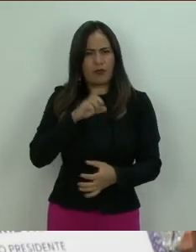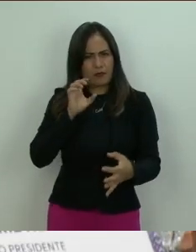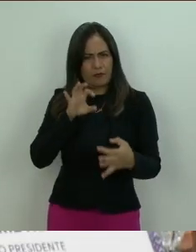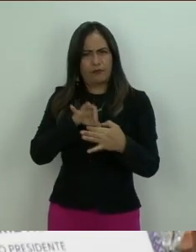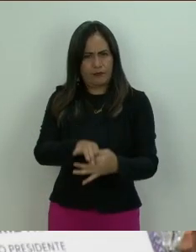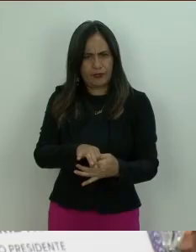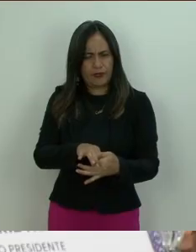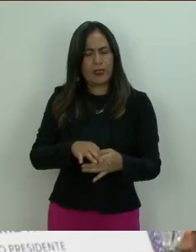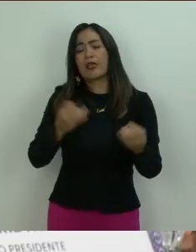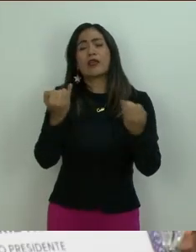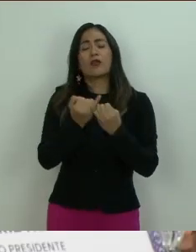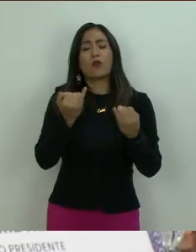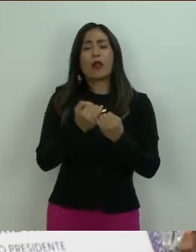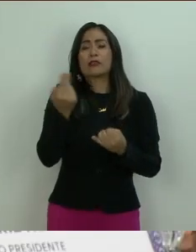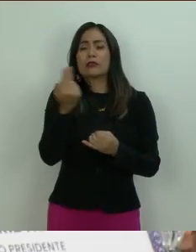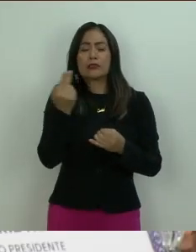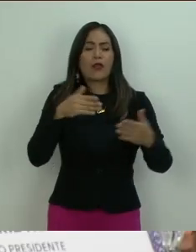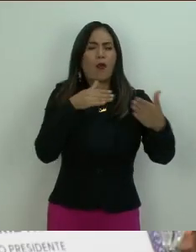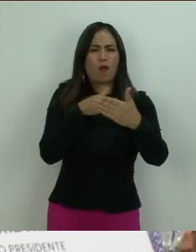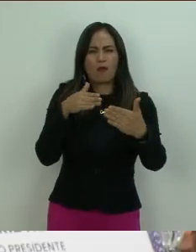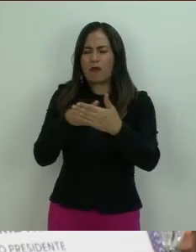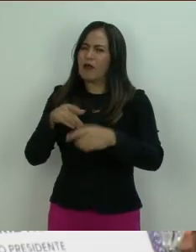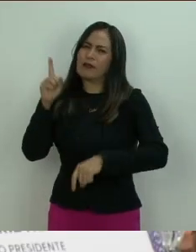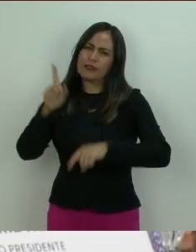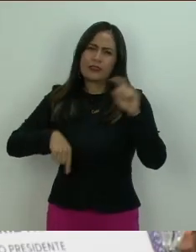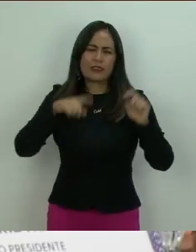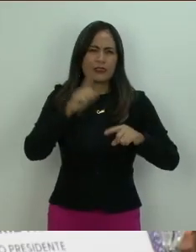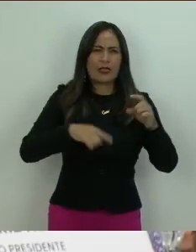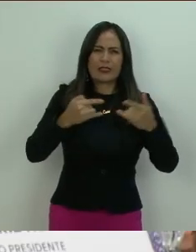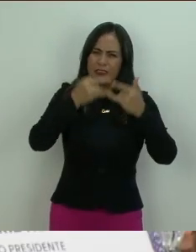de eliminar las barreras históricas, jurídicas y